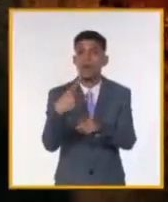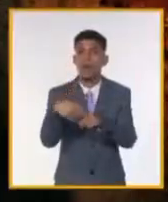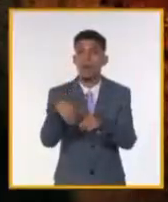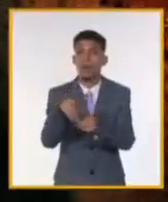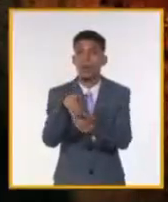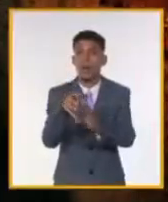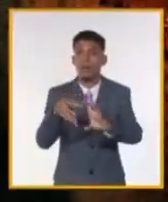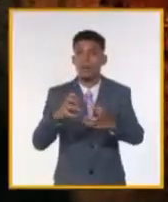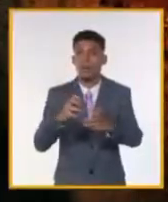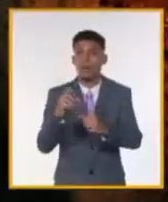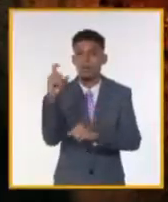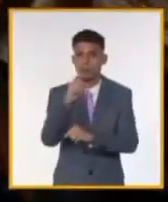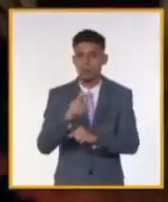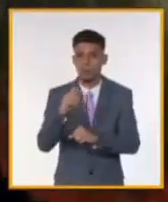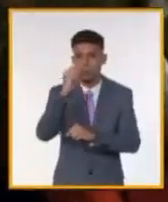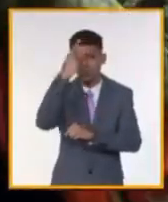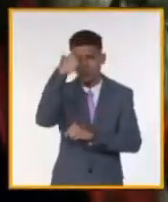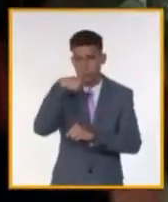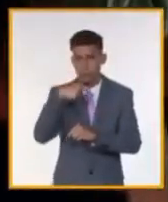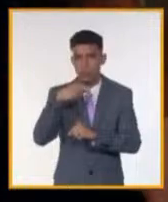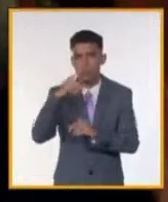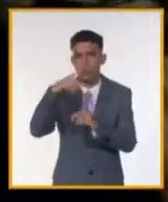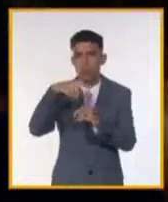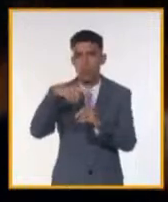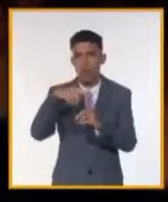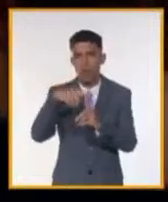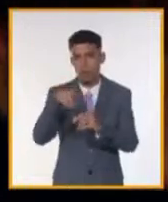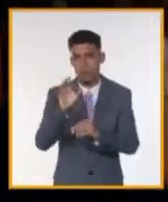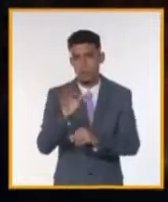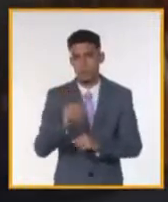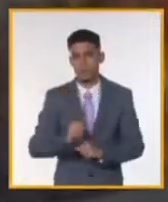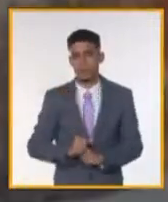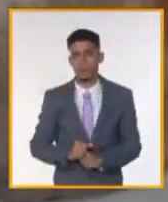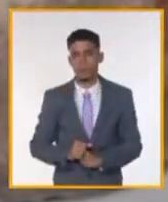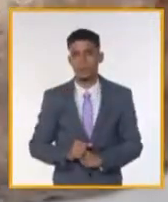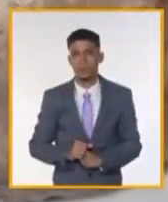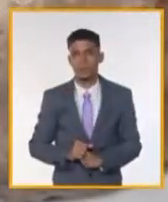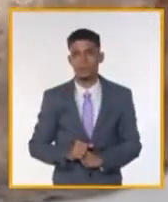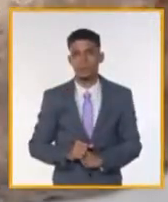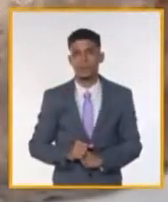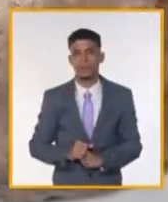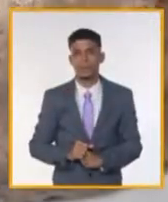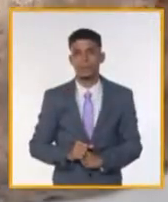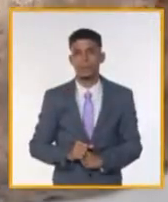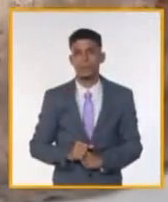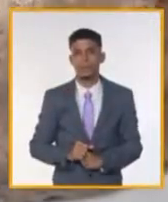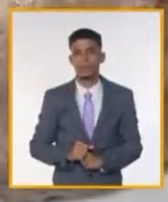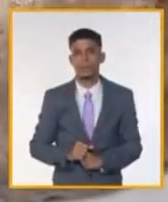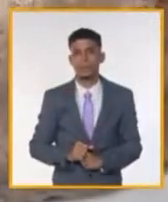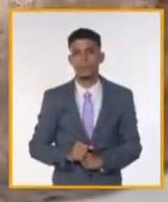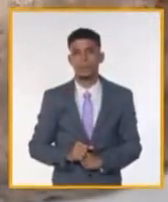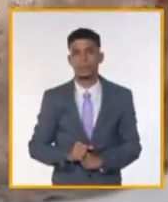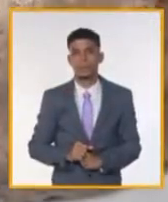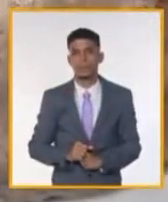Ávila, Camagüey y Las Tunas. Lázaro Ernesto Torres, especial para La Mesa Redonda.